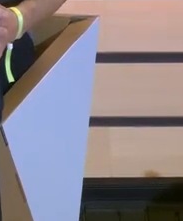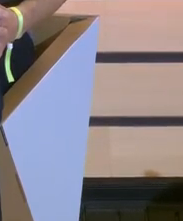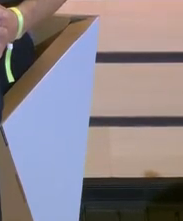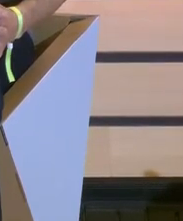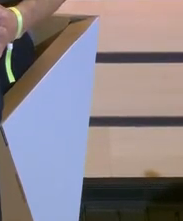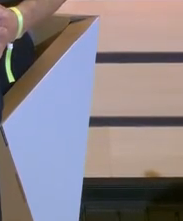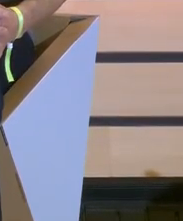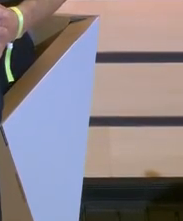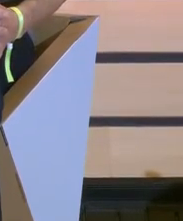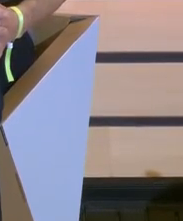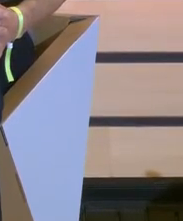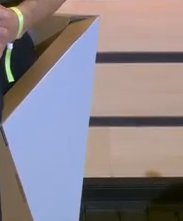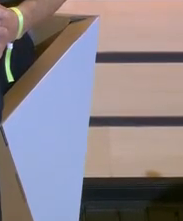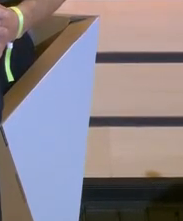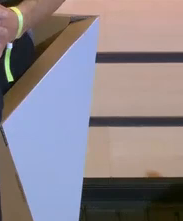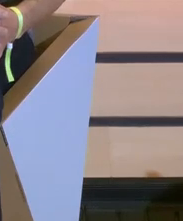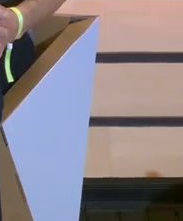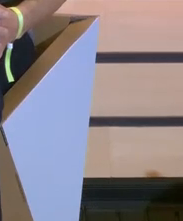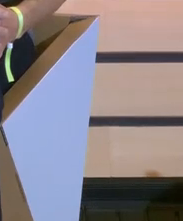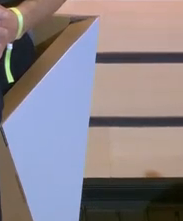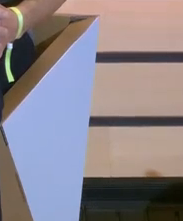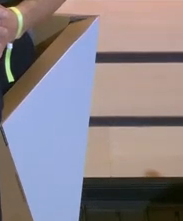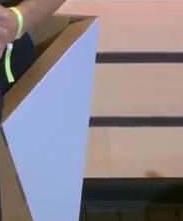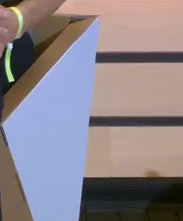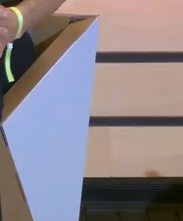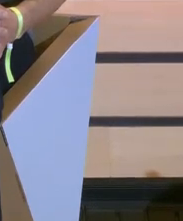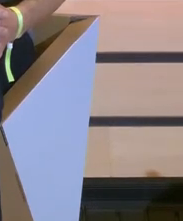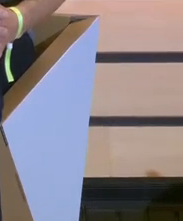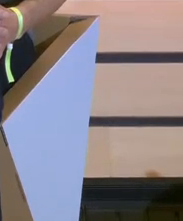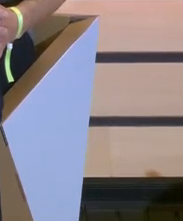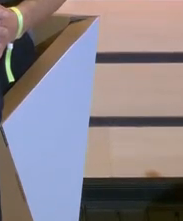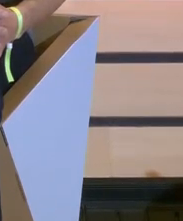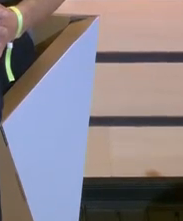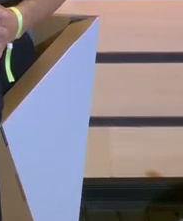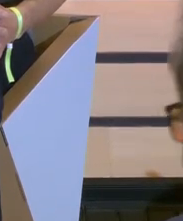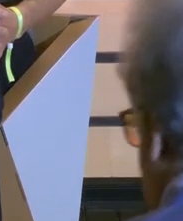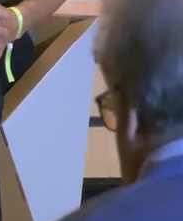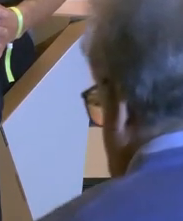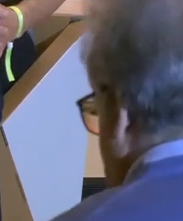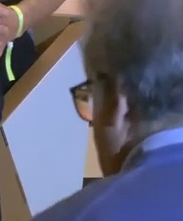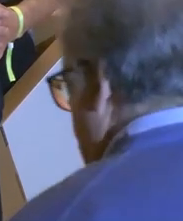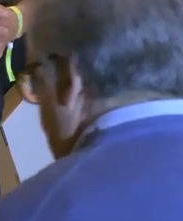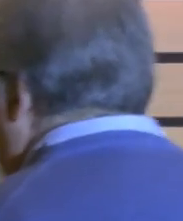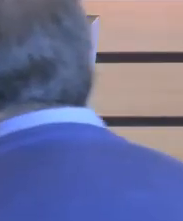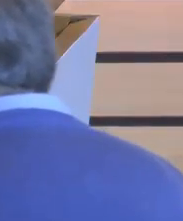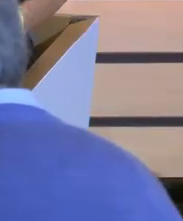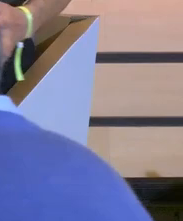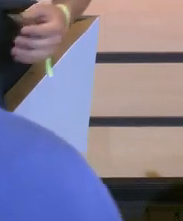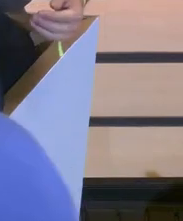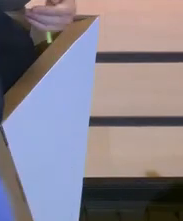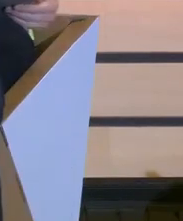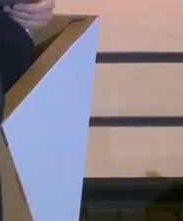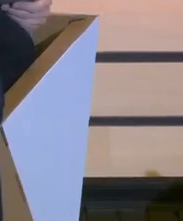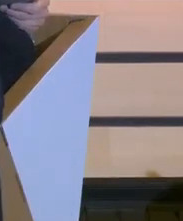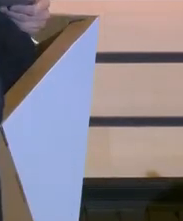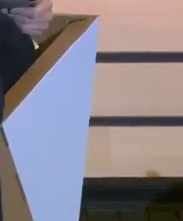cómo es, aplican a vuestros puestos o hacéis una evaluación del perfil para poder adecuarles